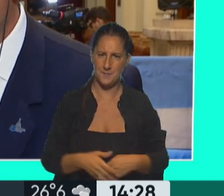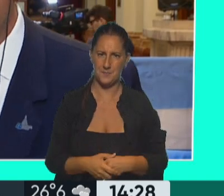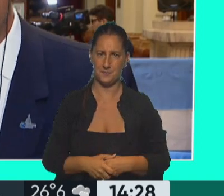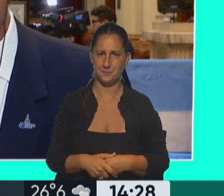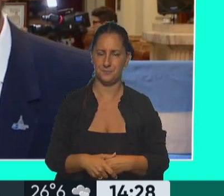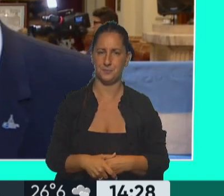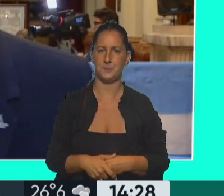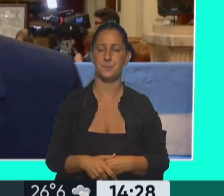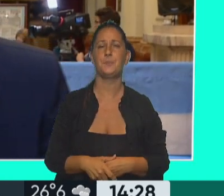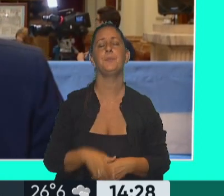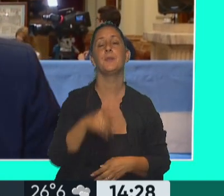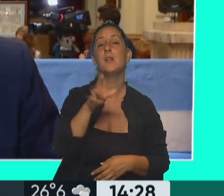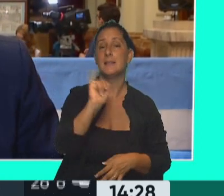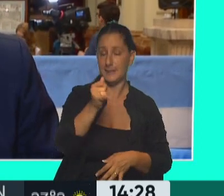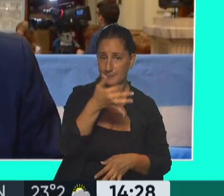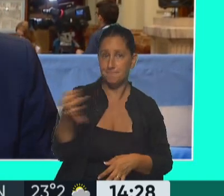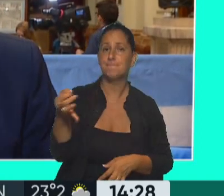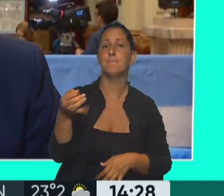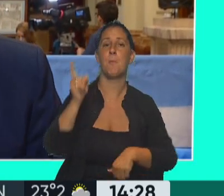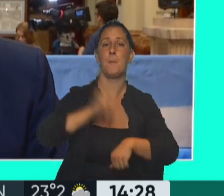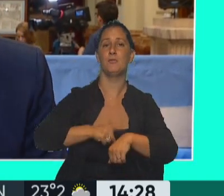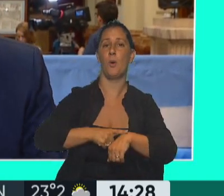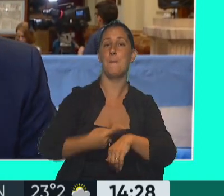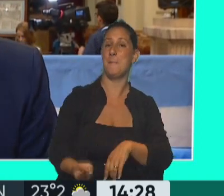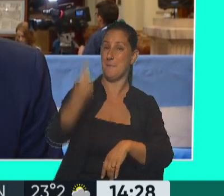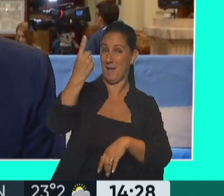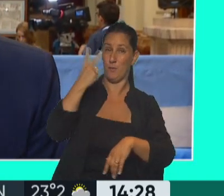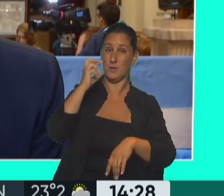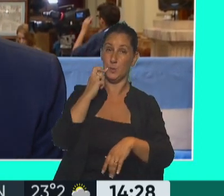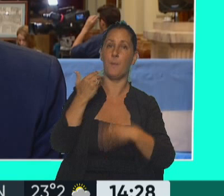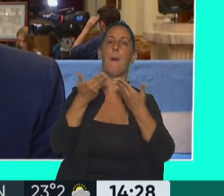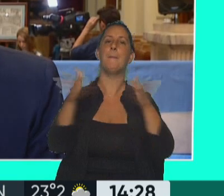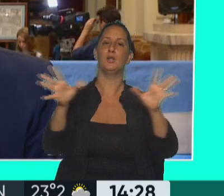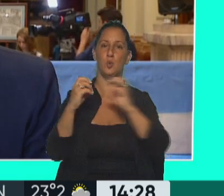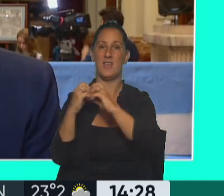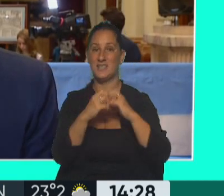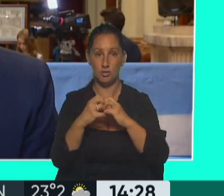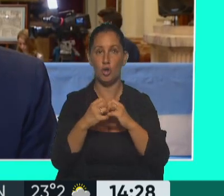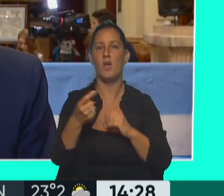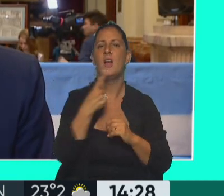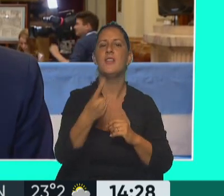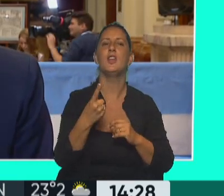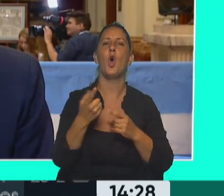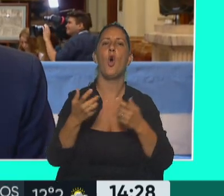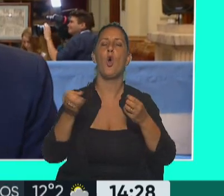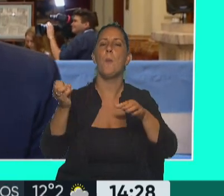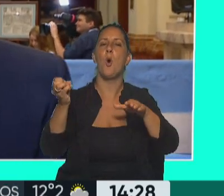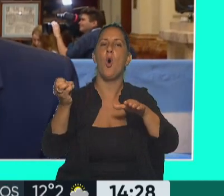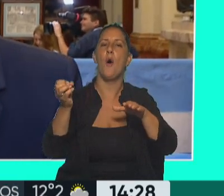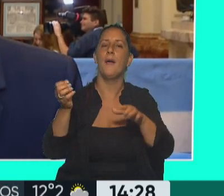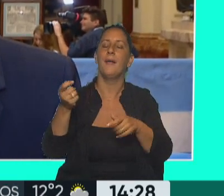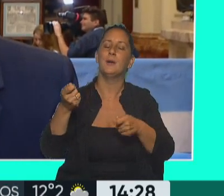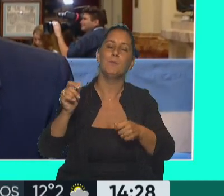es cierto, ministro, que en la primera apertura de sesiones el presidente habló de terminar con los sótanos de la democracia. Hoy